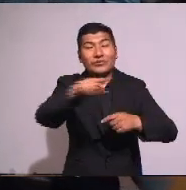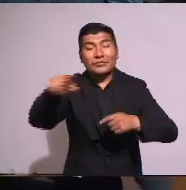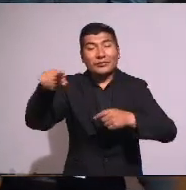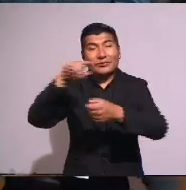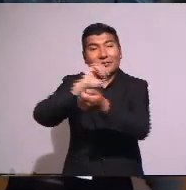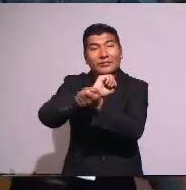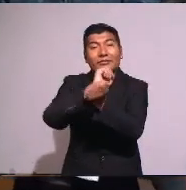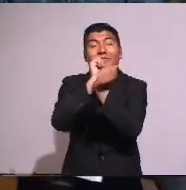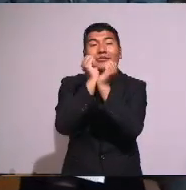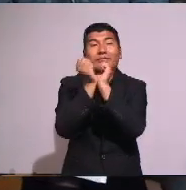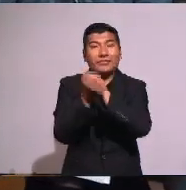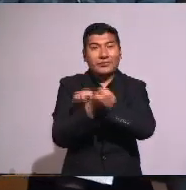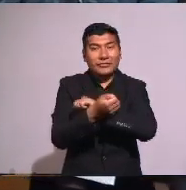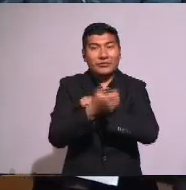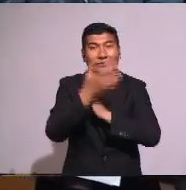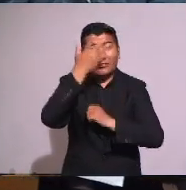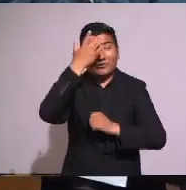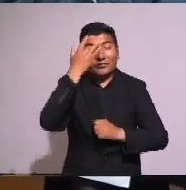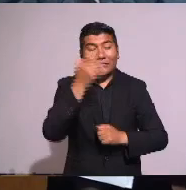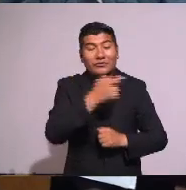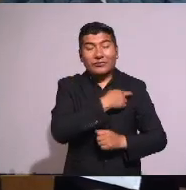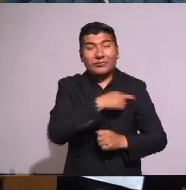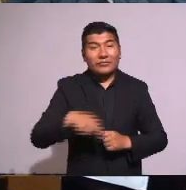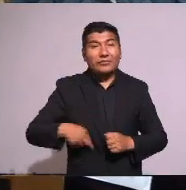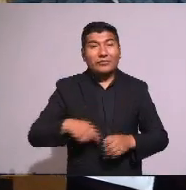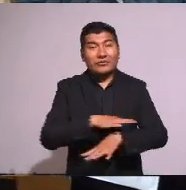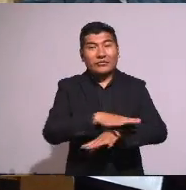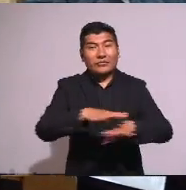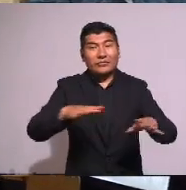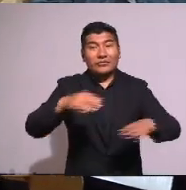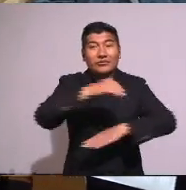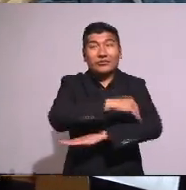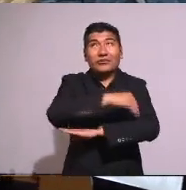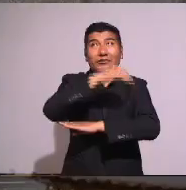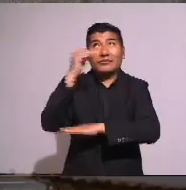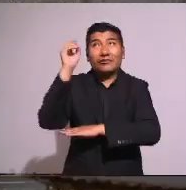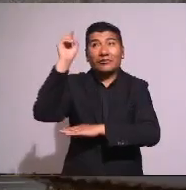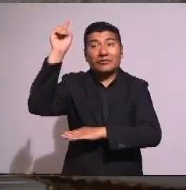conviértanse, porque el reino de los cielos está cerca.